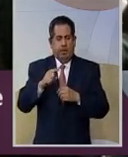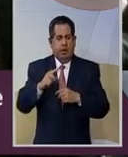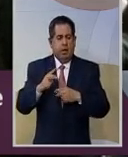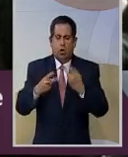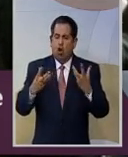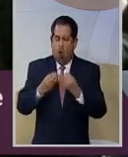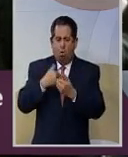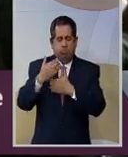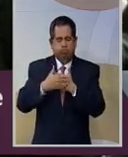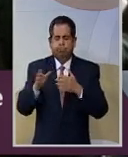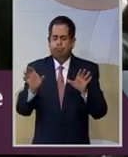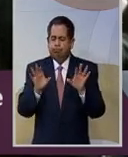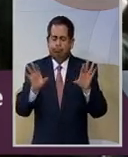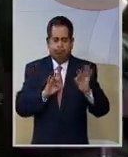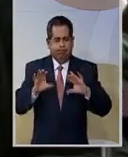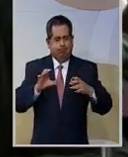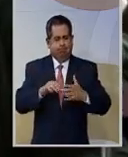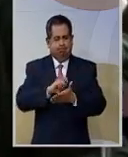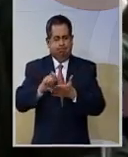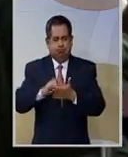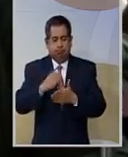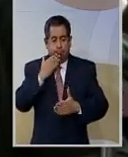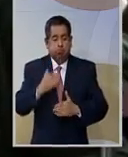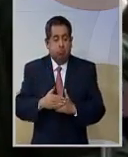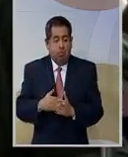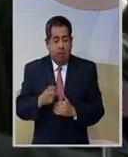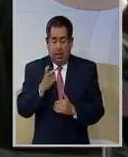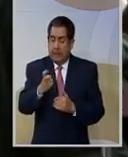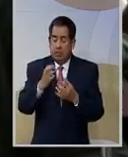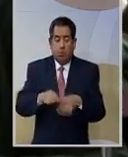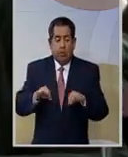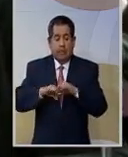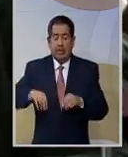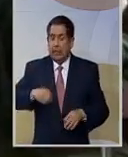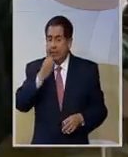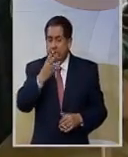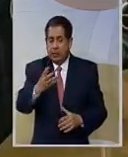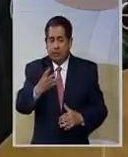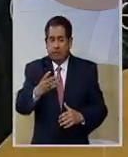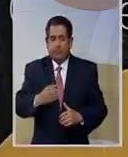que haber una mujer necesariamente. Entonces, eso también es muy interesante.